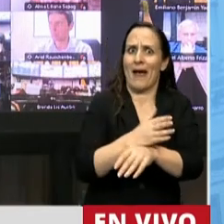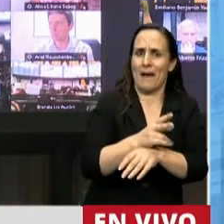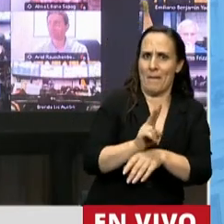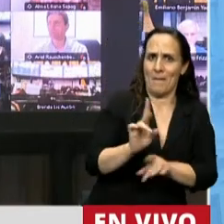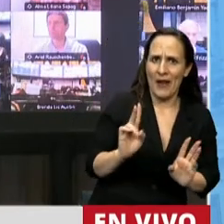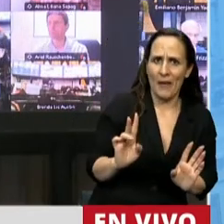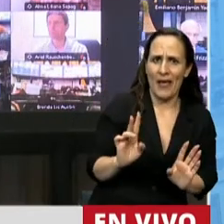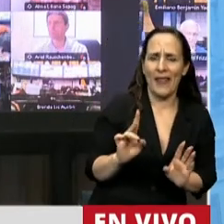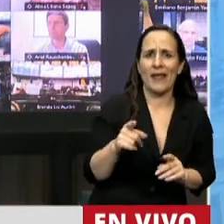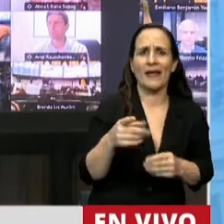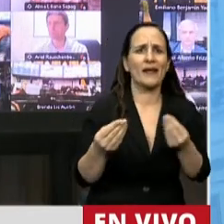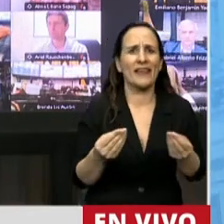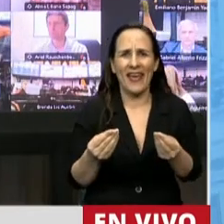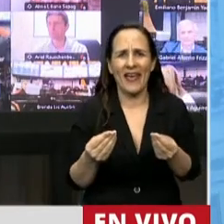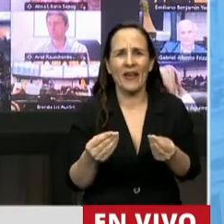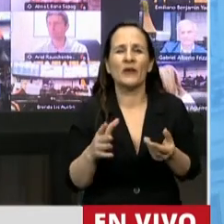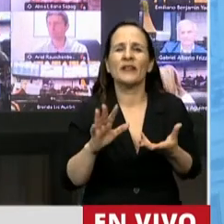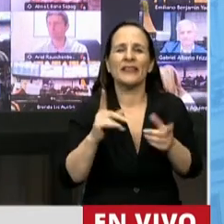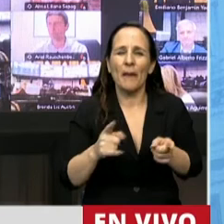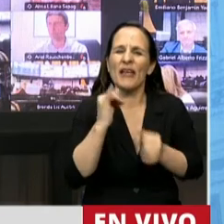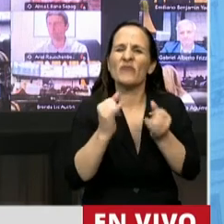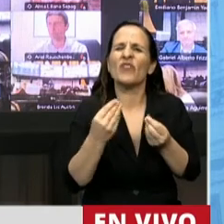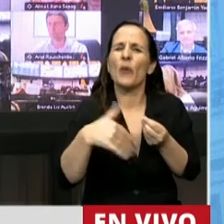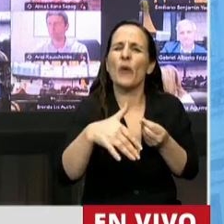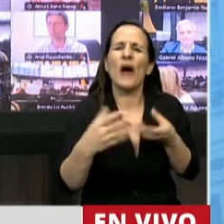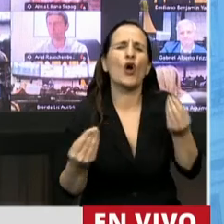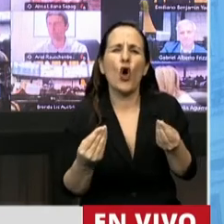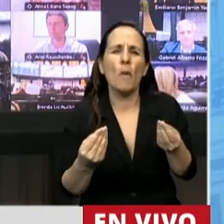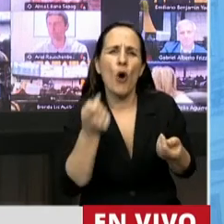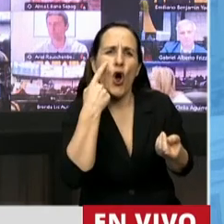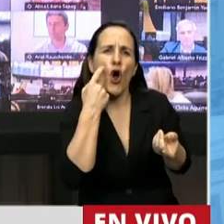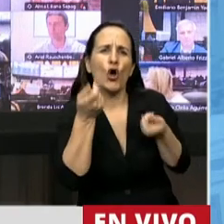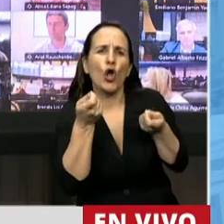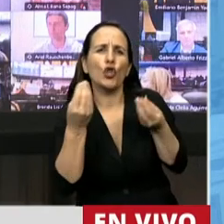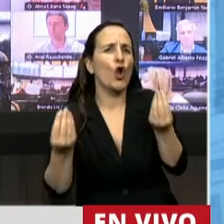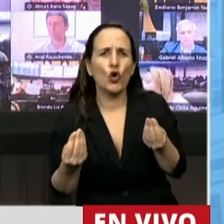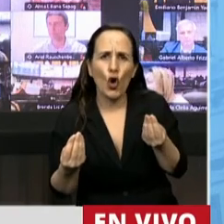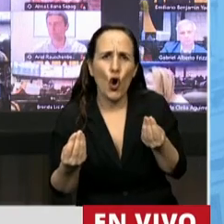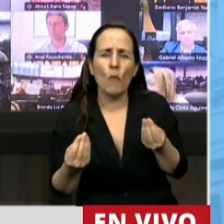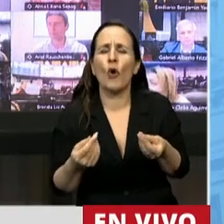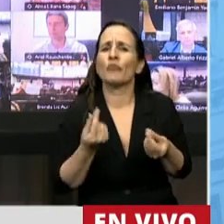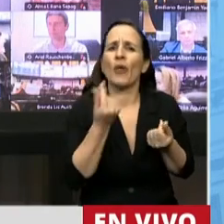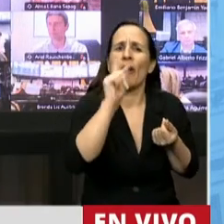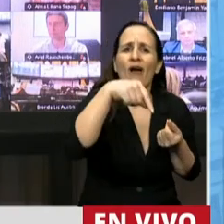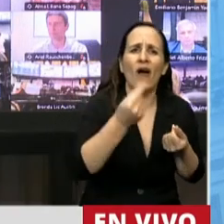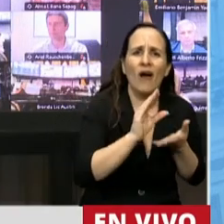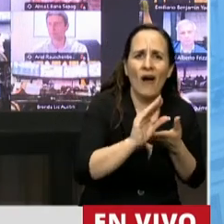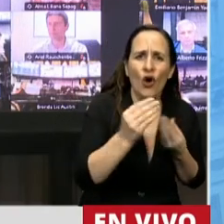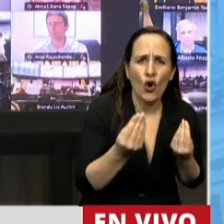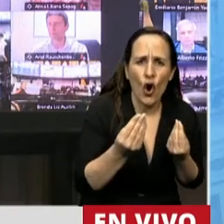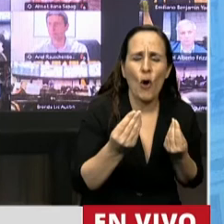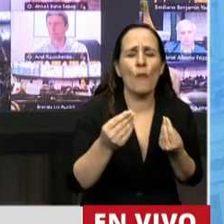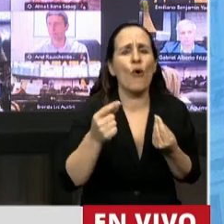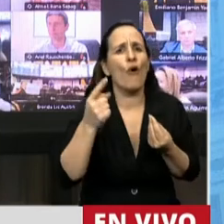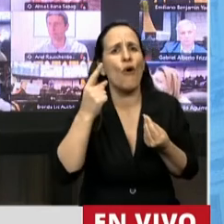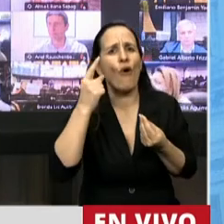presta atención a lo que es cómo se va a aplicar, al control que se va a hacer, y prevé los recursos, la orientación, formación y también